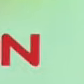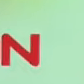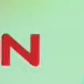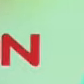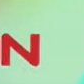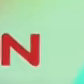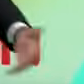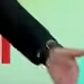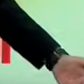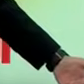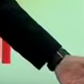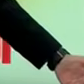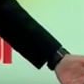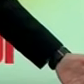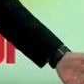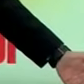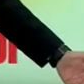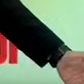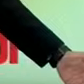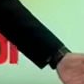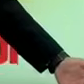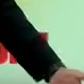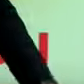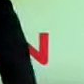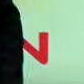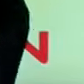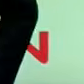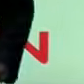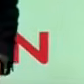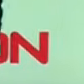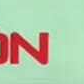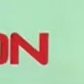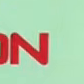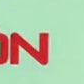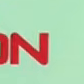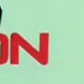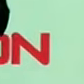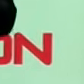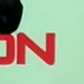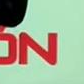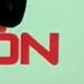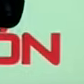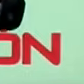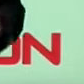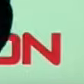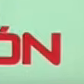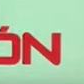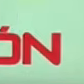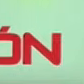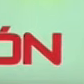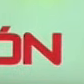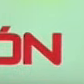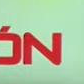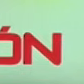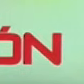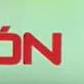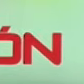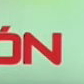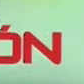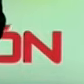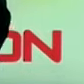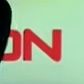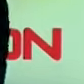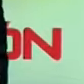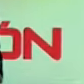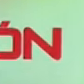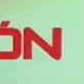la misma mano. Pero necesitamos a alguien más para que nos acompañe. Ah, porque quieres el ahora, cholero. Sí, es un baile. Es un baile. Vete a este lado, vete a este lado. La verdad que no lo